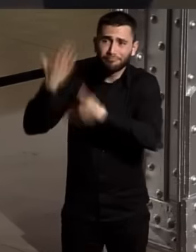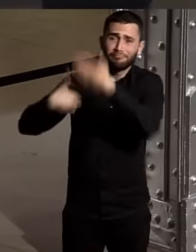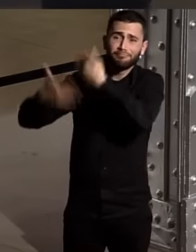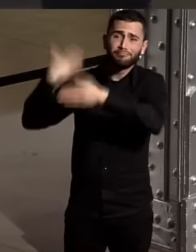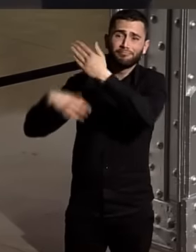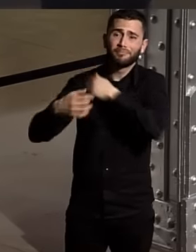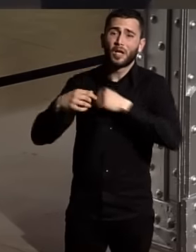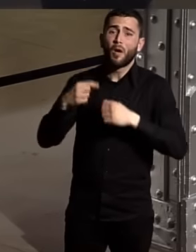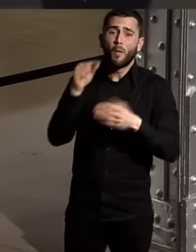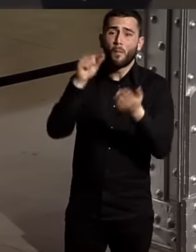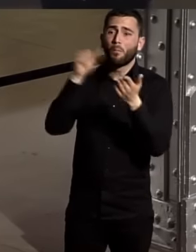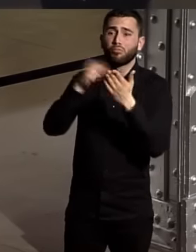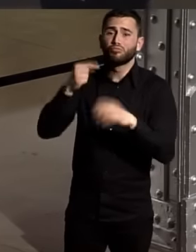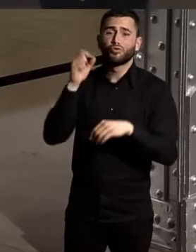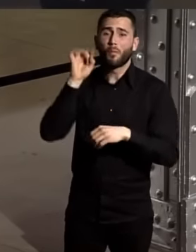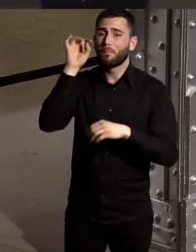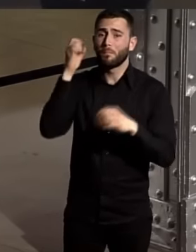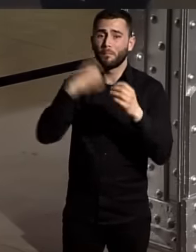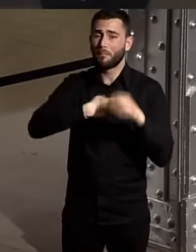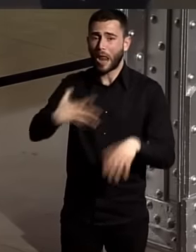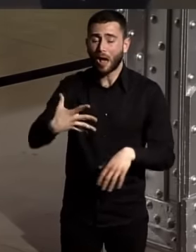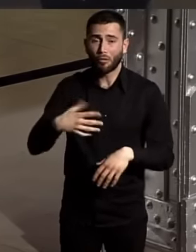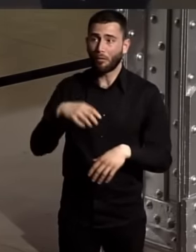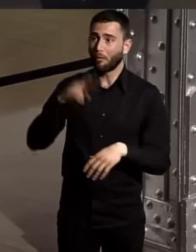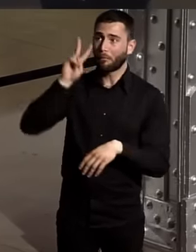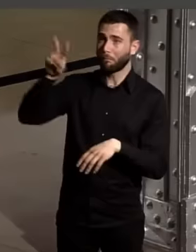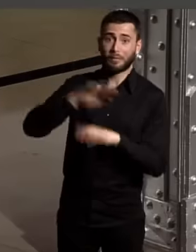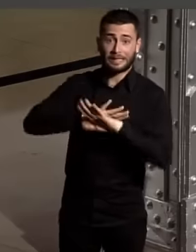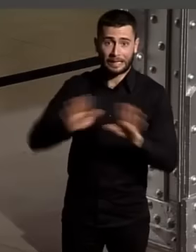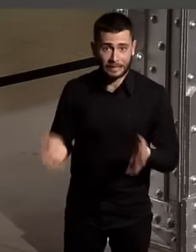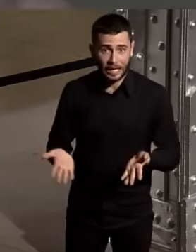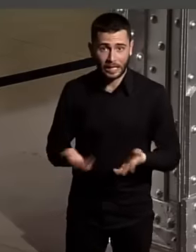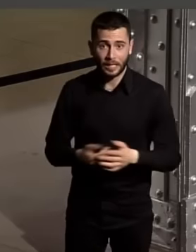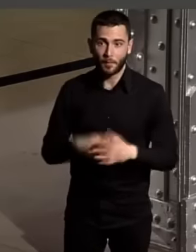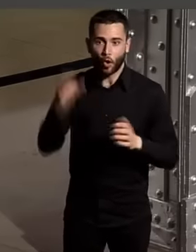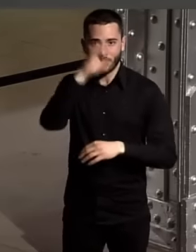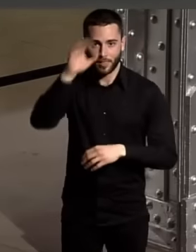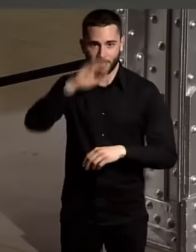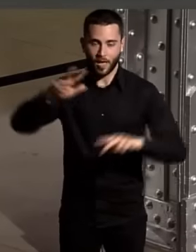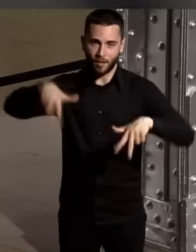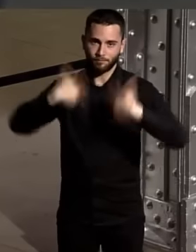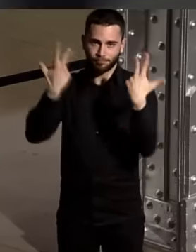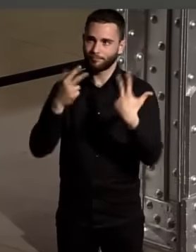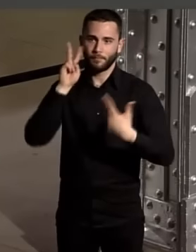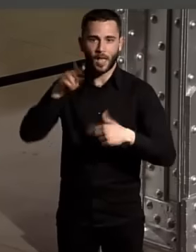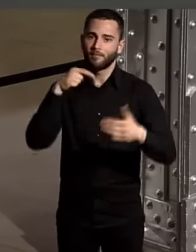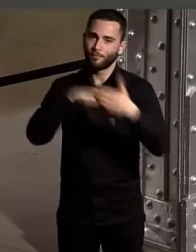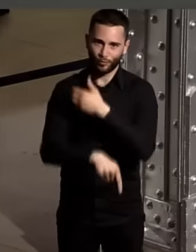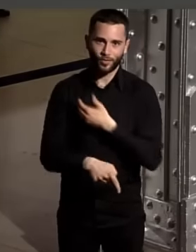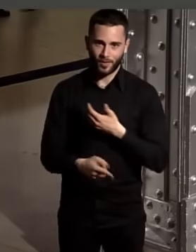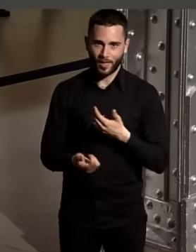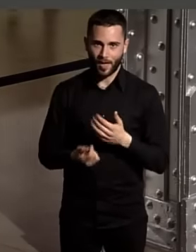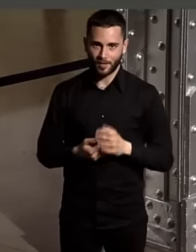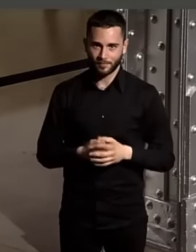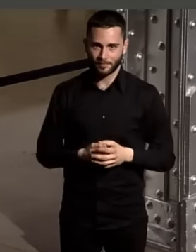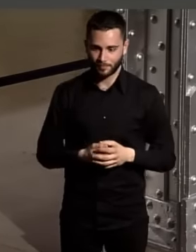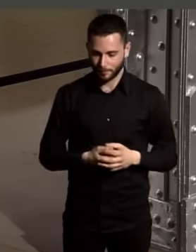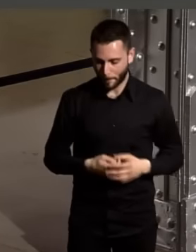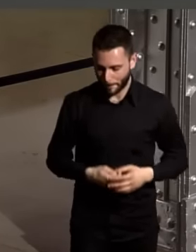blancos estrellas lo que ves con tus ojos la ciencia amplía tus sentidos te permite ver mucho más allá y yo creo que es es Es lo que